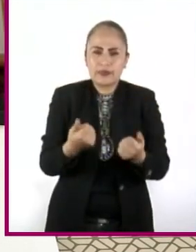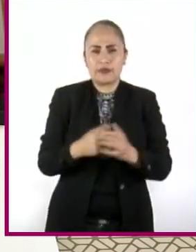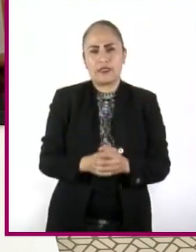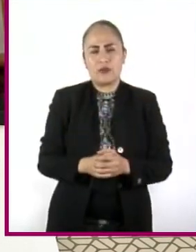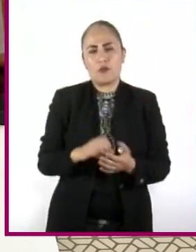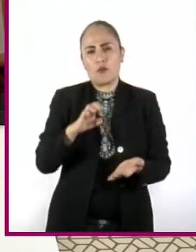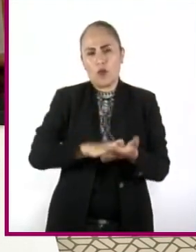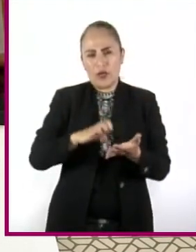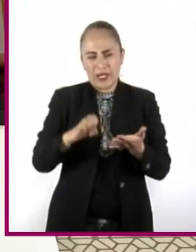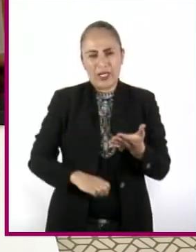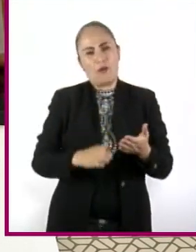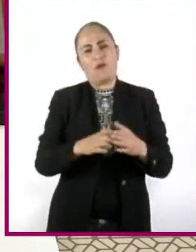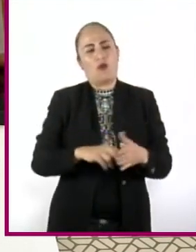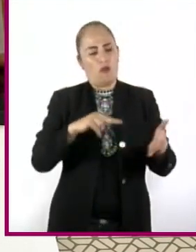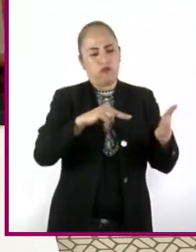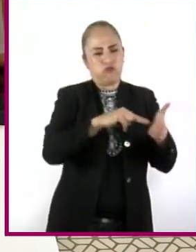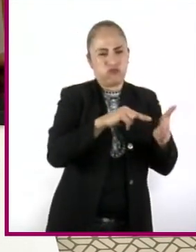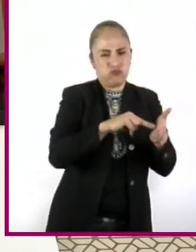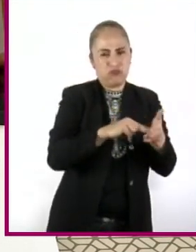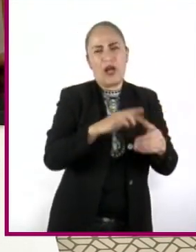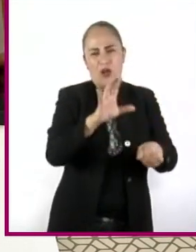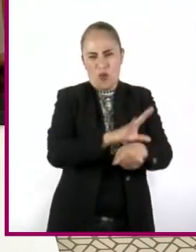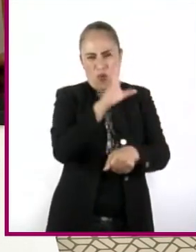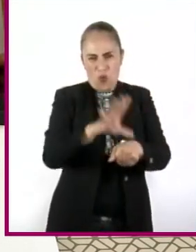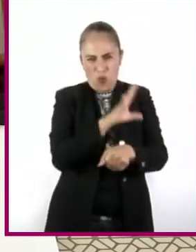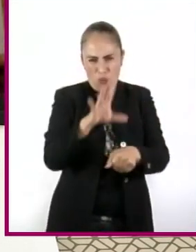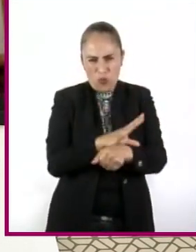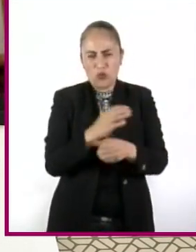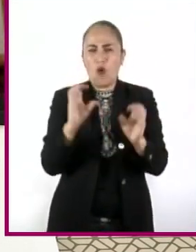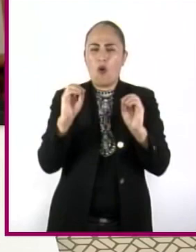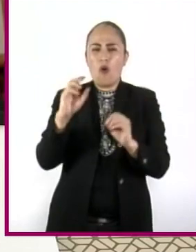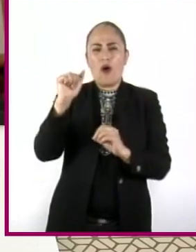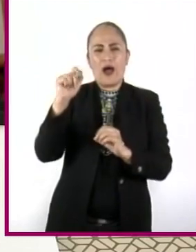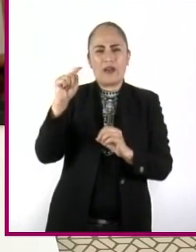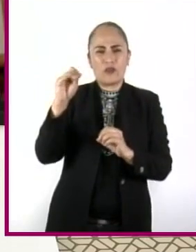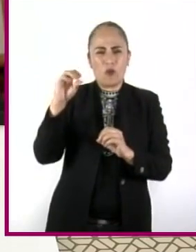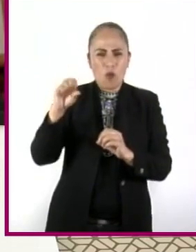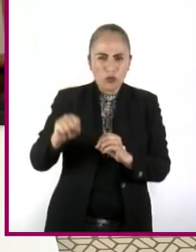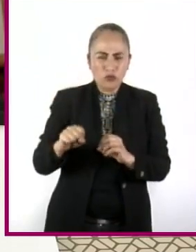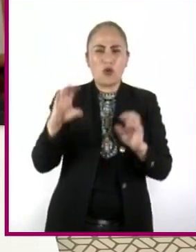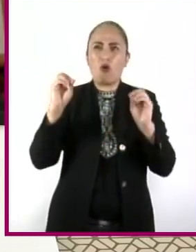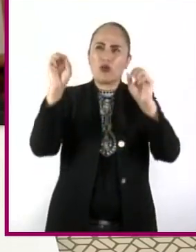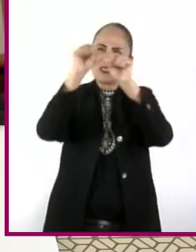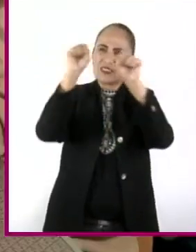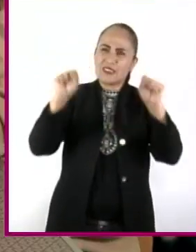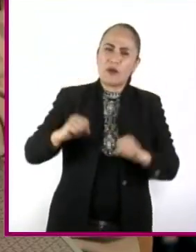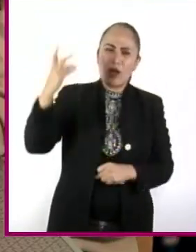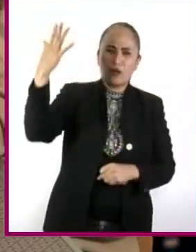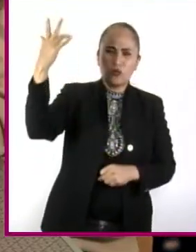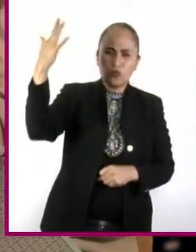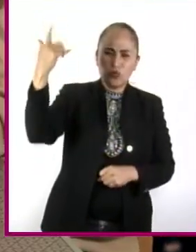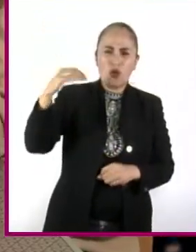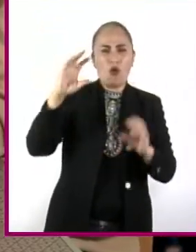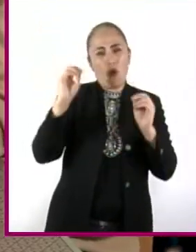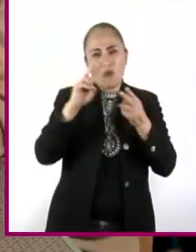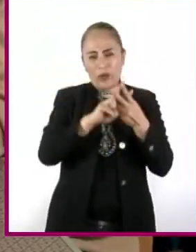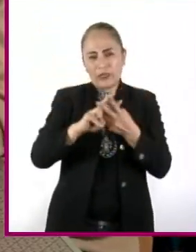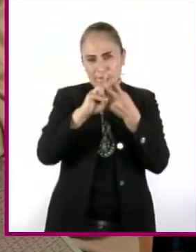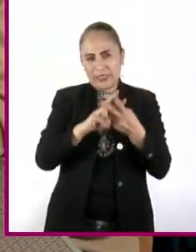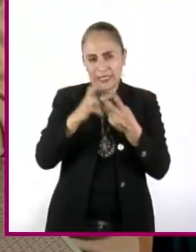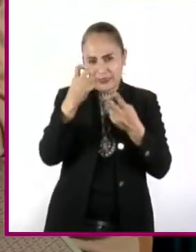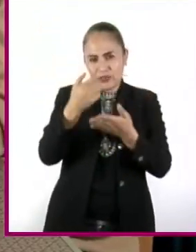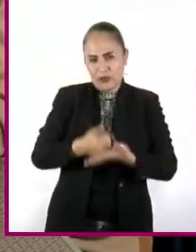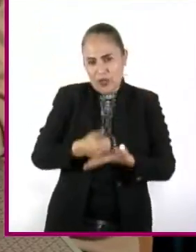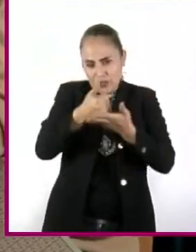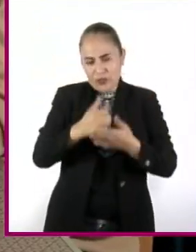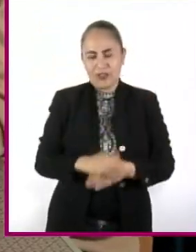nuestros aparatos electrónicos, de cómo son los átomos, los planetas, cómo funcionan las estrellas. Nos vemos, doctor. Muchísimas